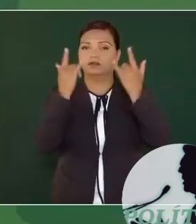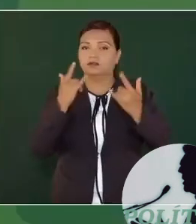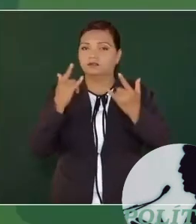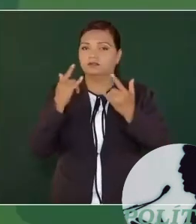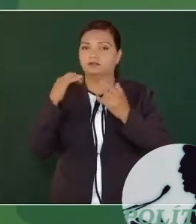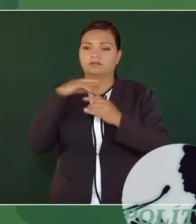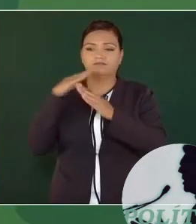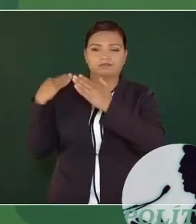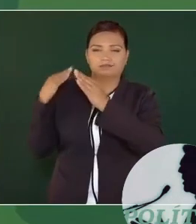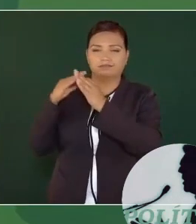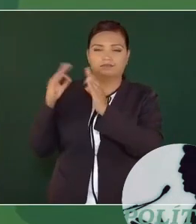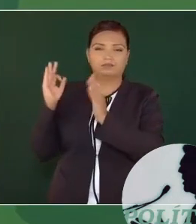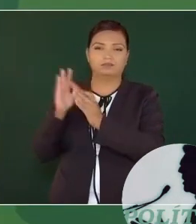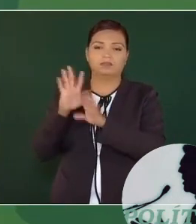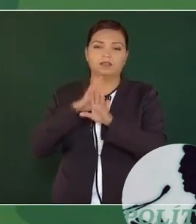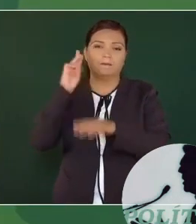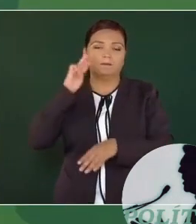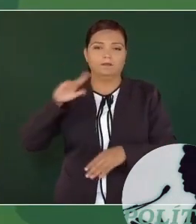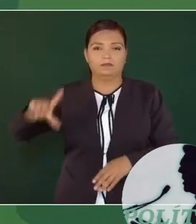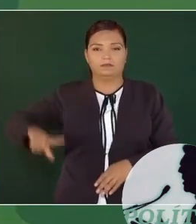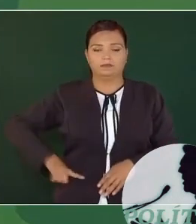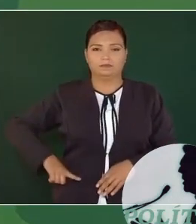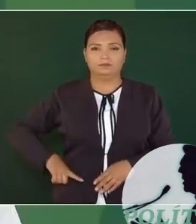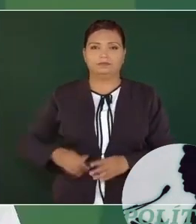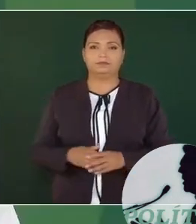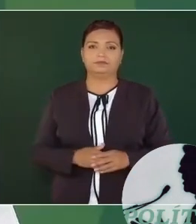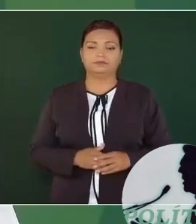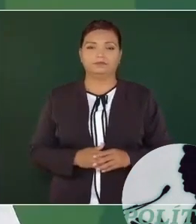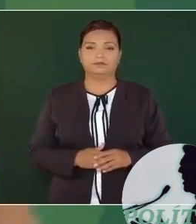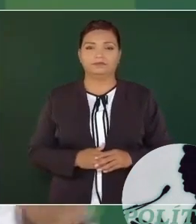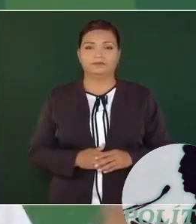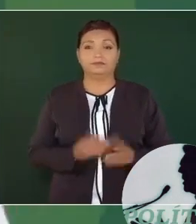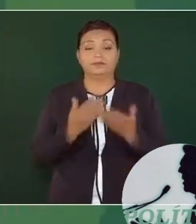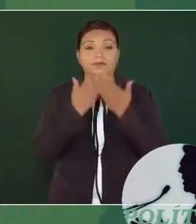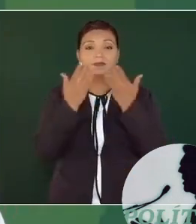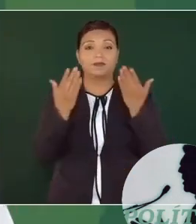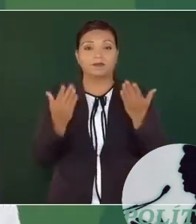reciente, de malos gobiernos. Y ahora